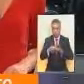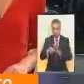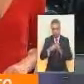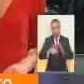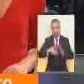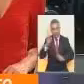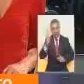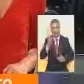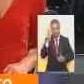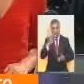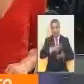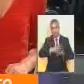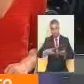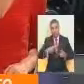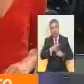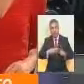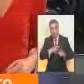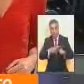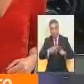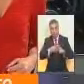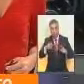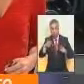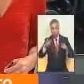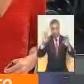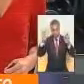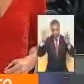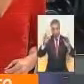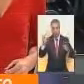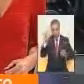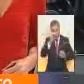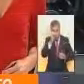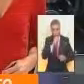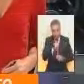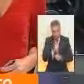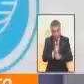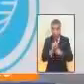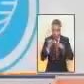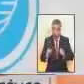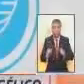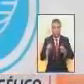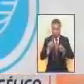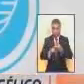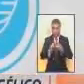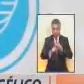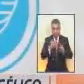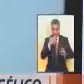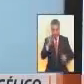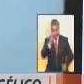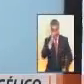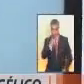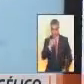de 3,5 millones de evangélicos del país buscar trabajo y hasta pareja.